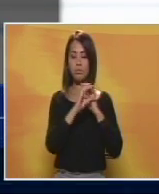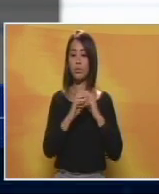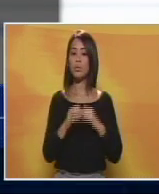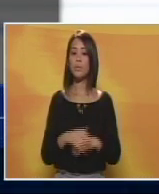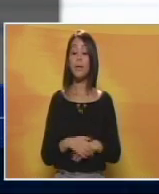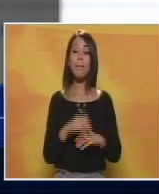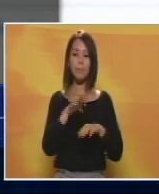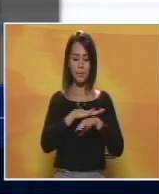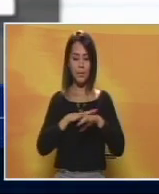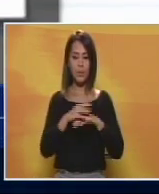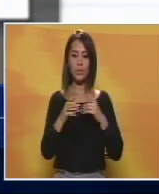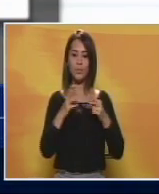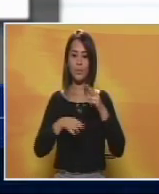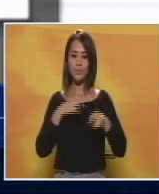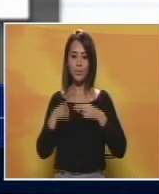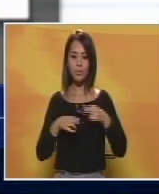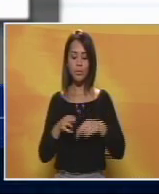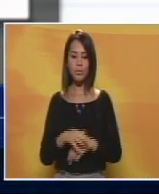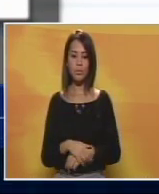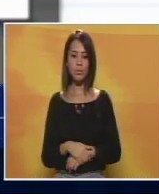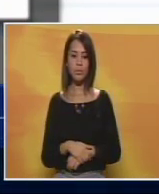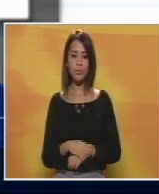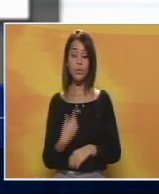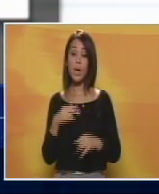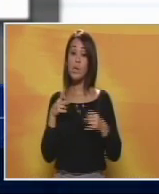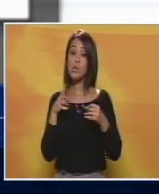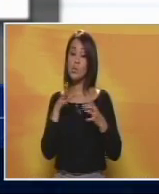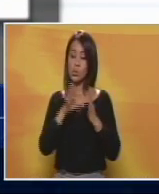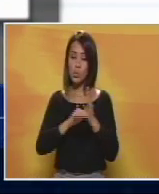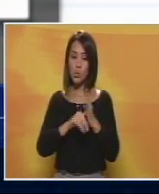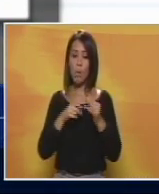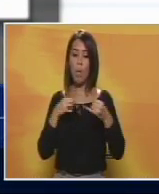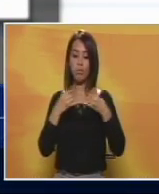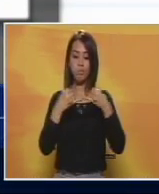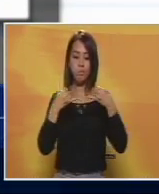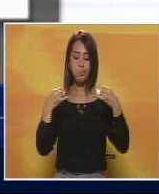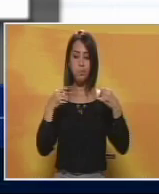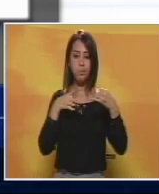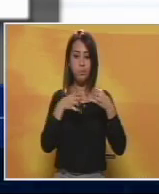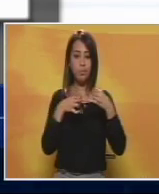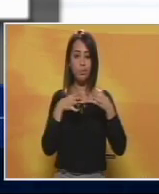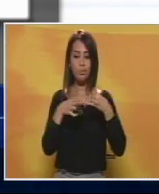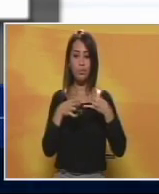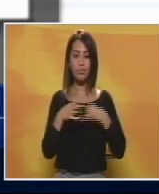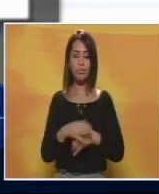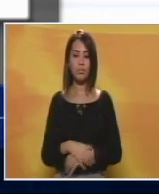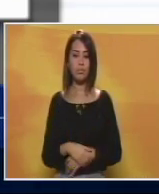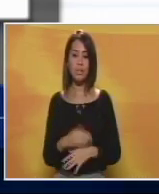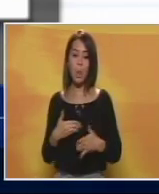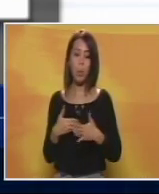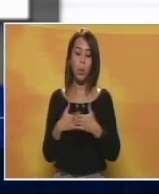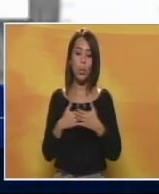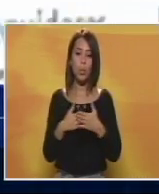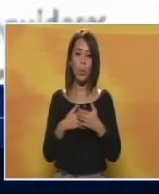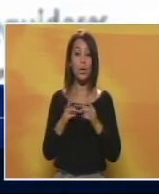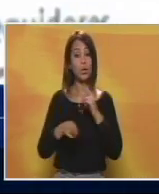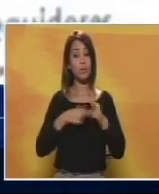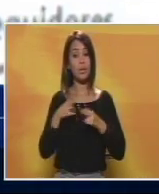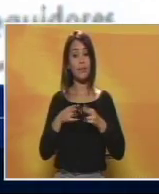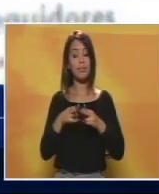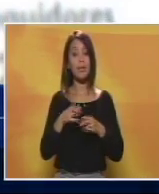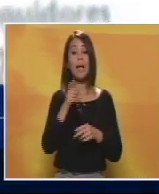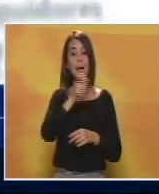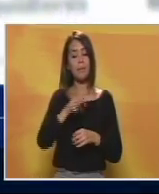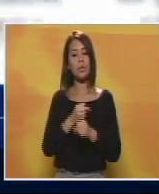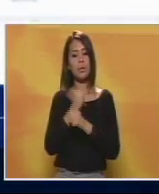sus servicios debido a un presunto robo de cableado que no permitió el arranque de los trenes. Afirman que al principio los